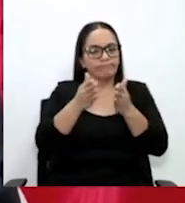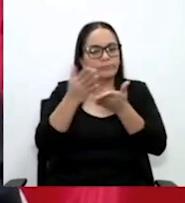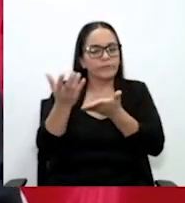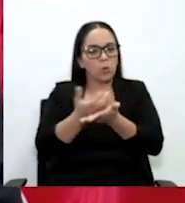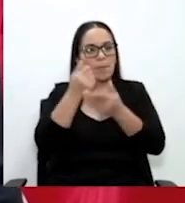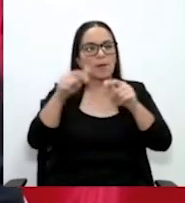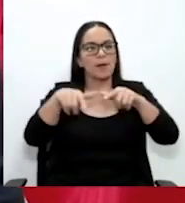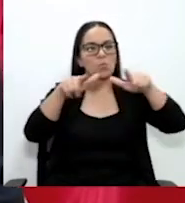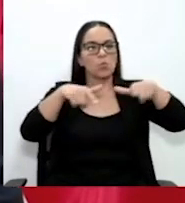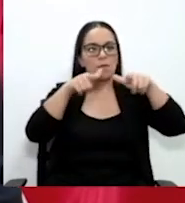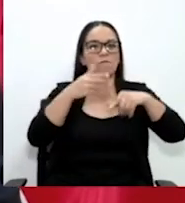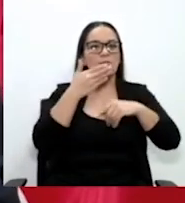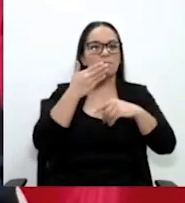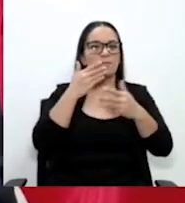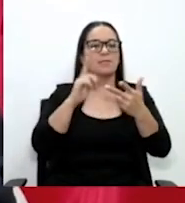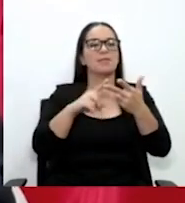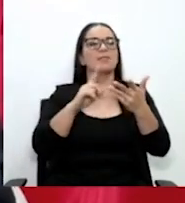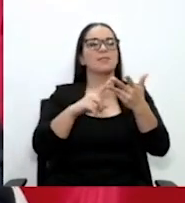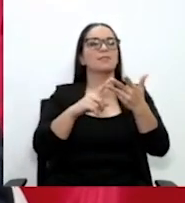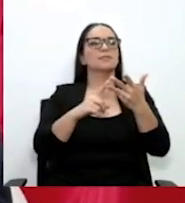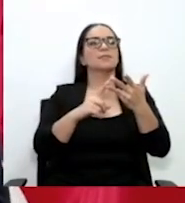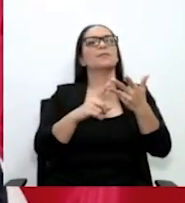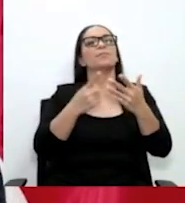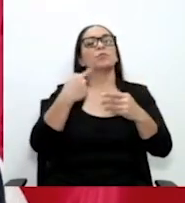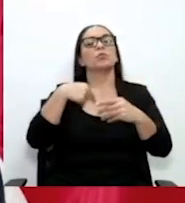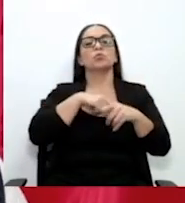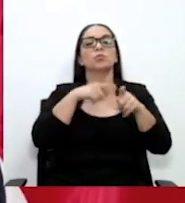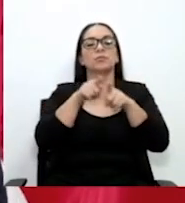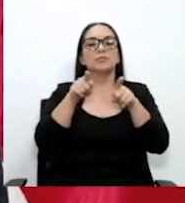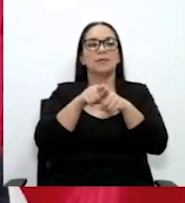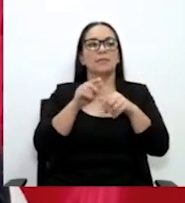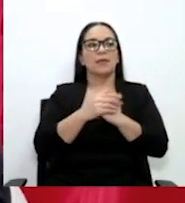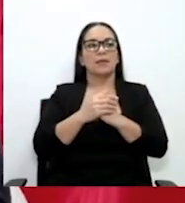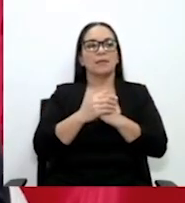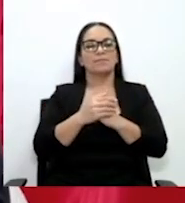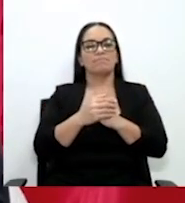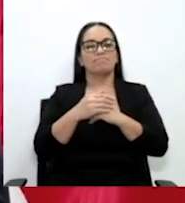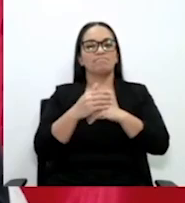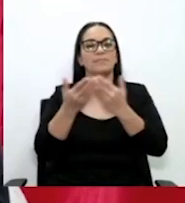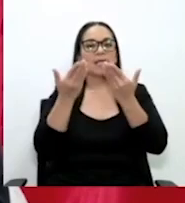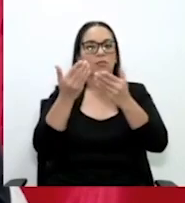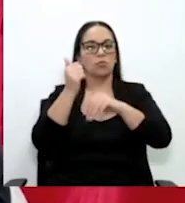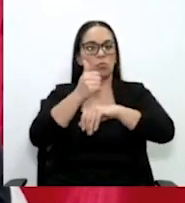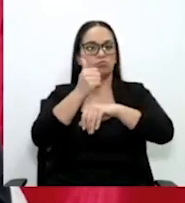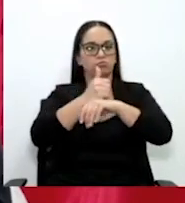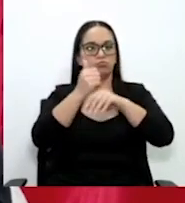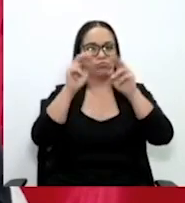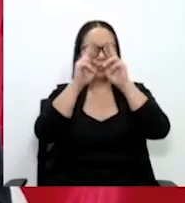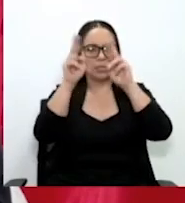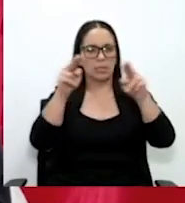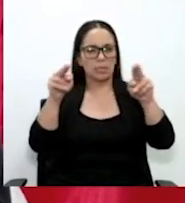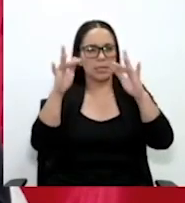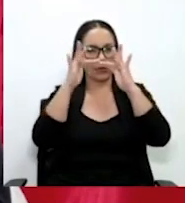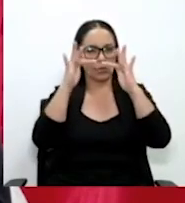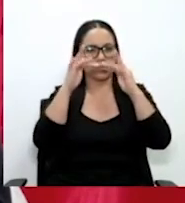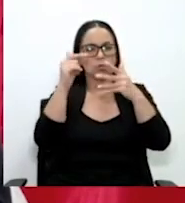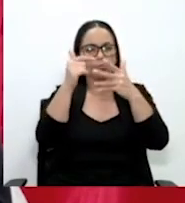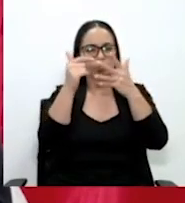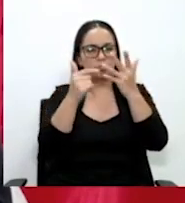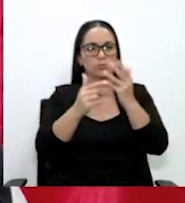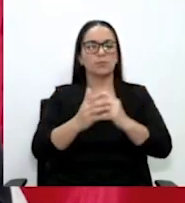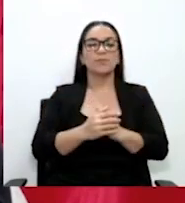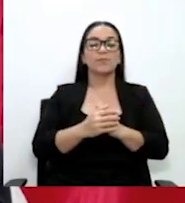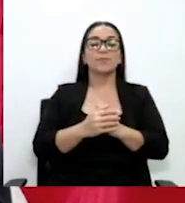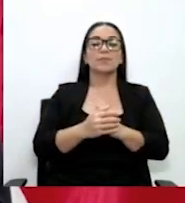eso estamos conectando sus escuelas al internet, por eso estamos haciendo muchas cosas. Entonces, cuando